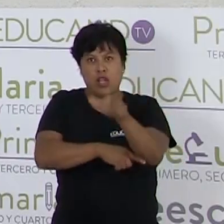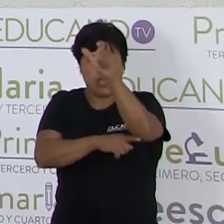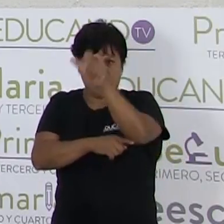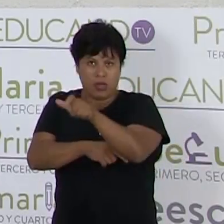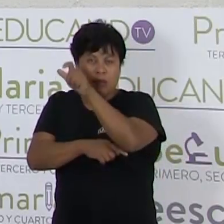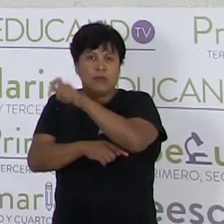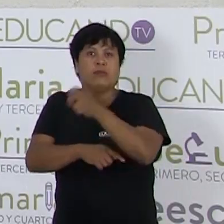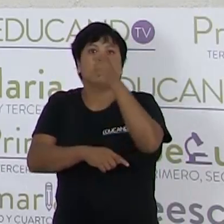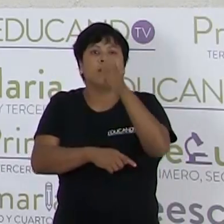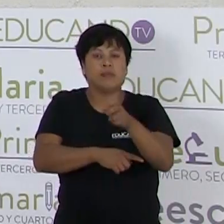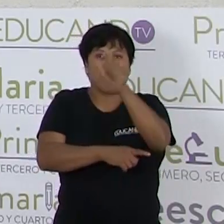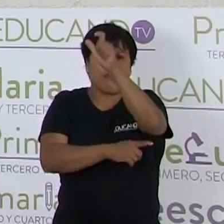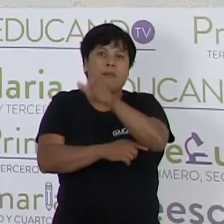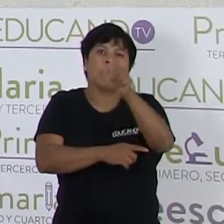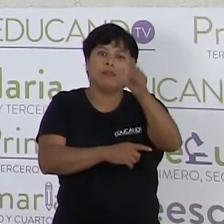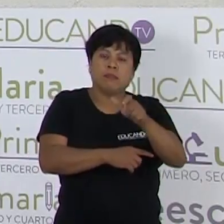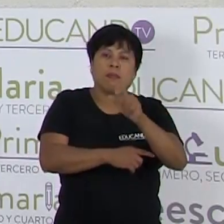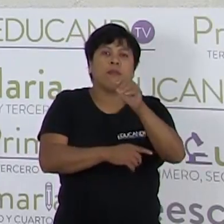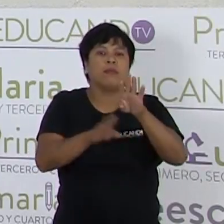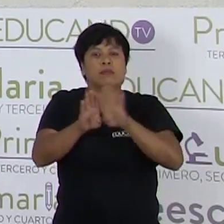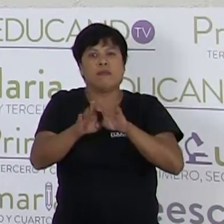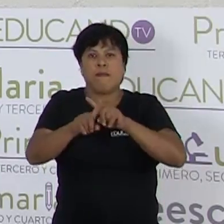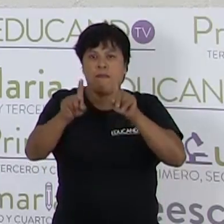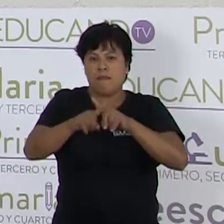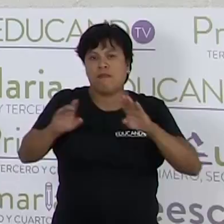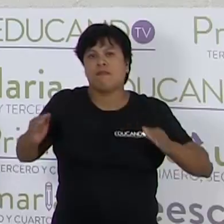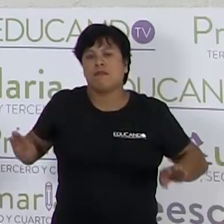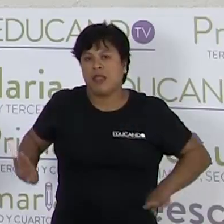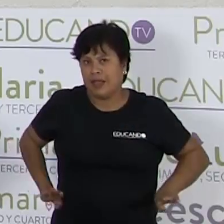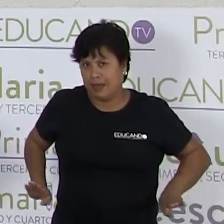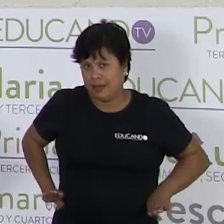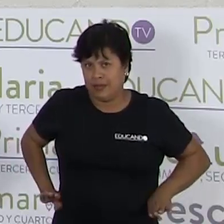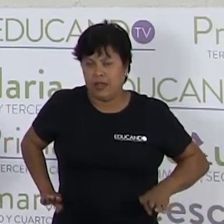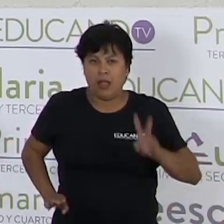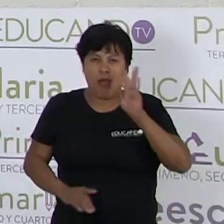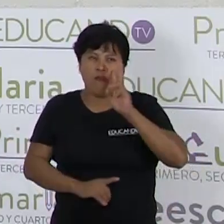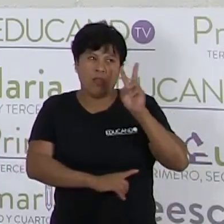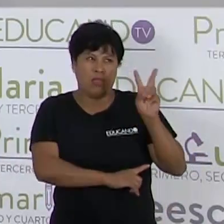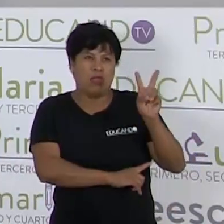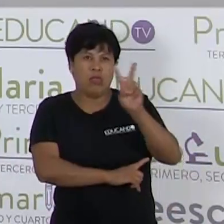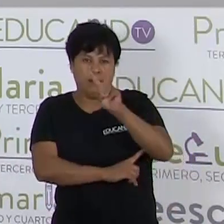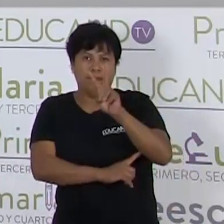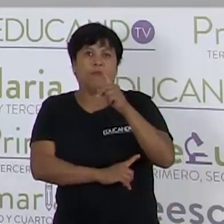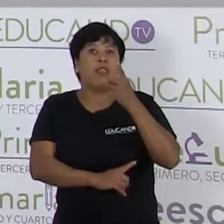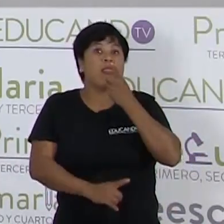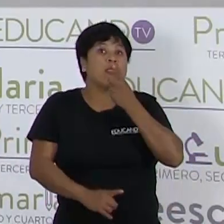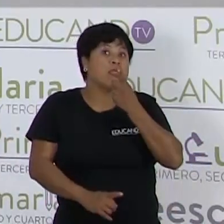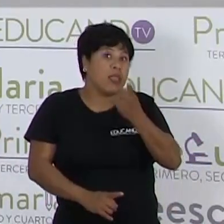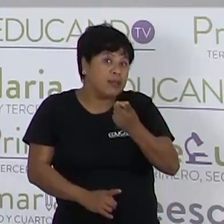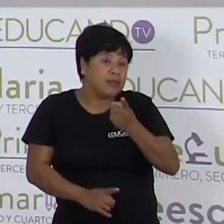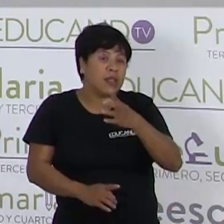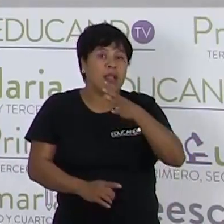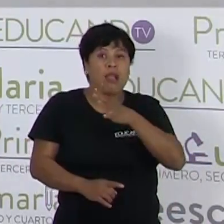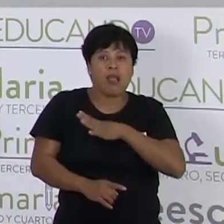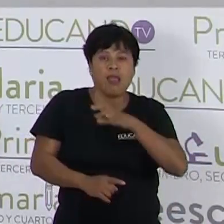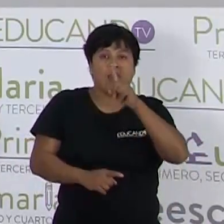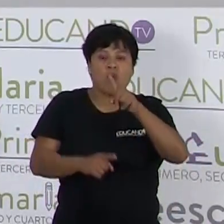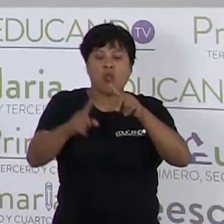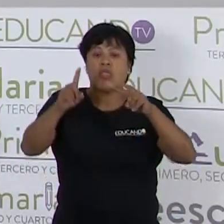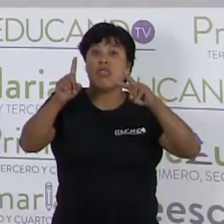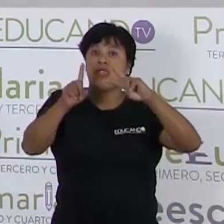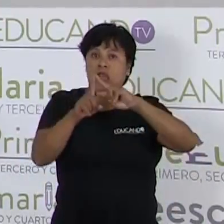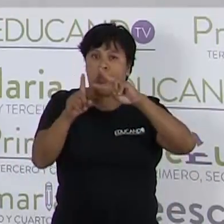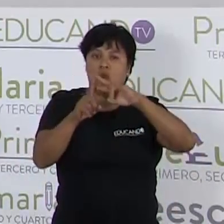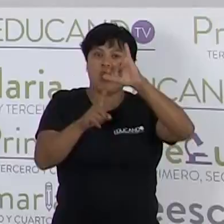Esta columna también nos pide ciertas características, observa bien. Dice que es un triángulo